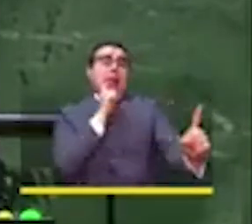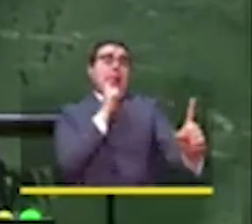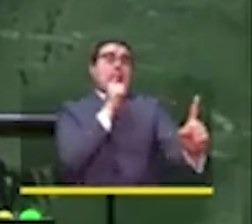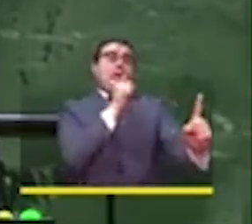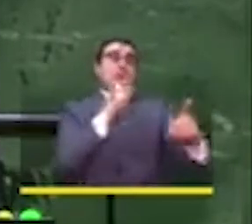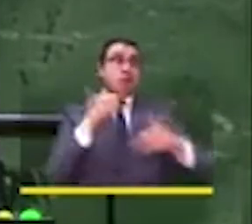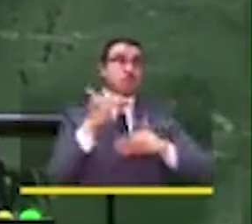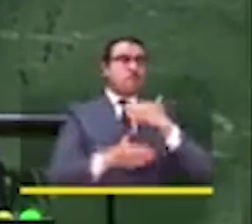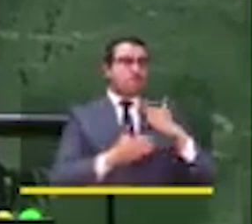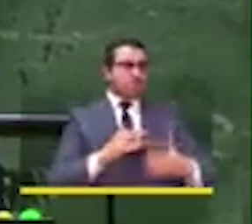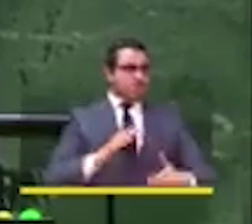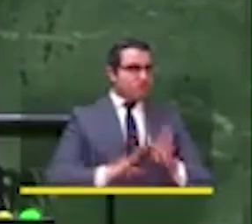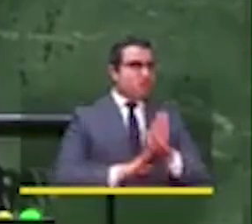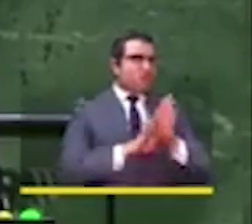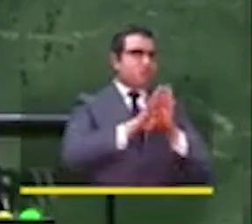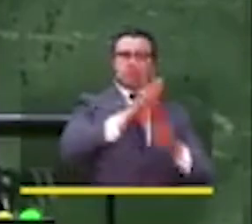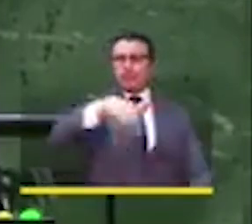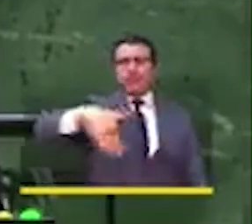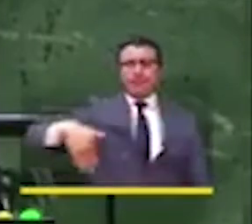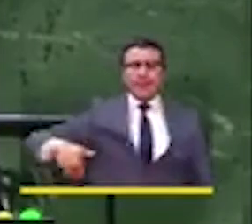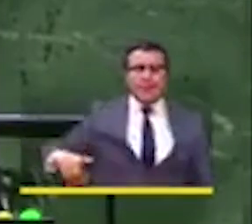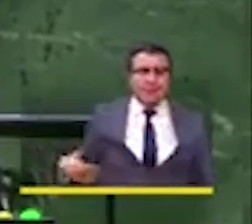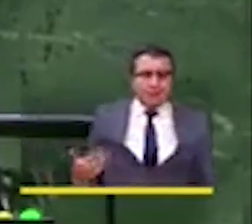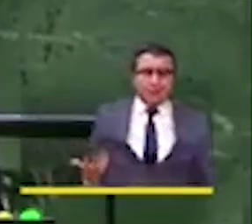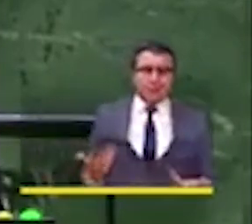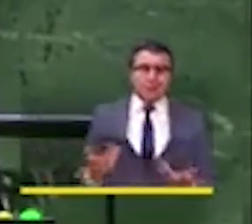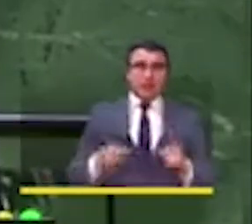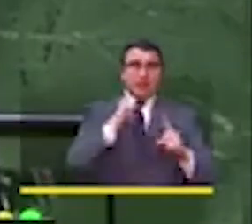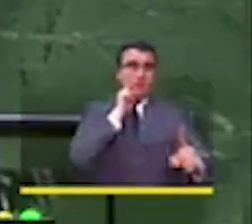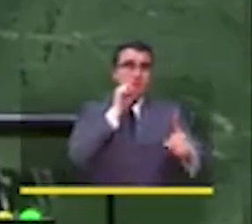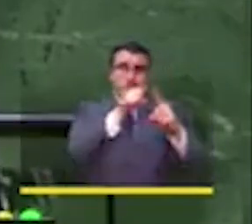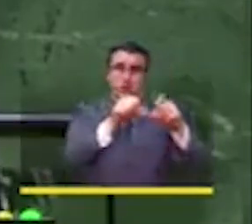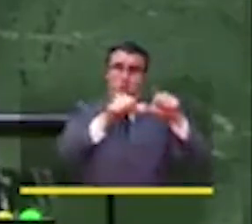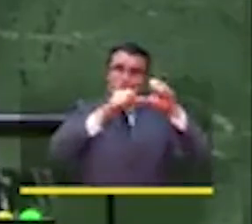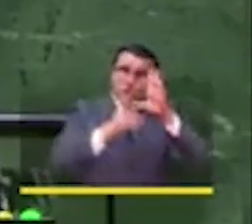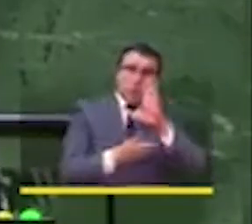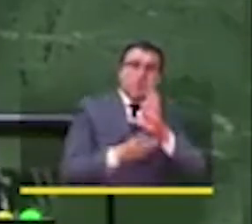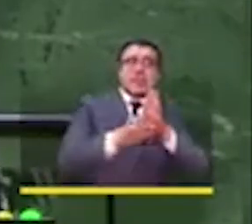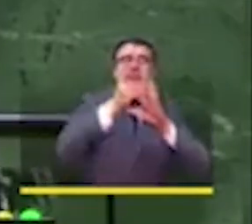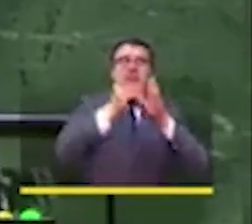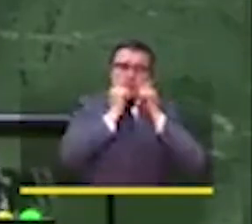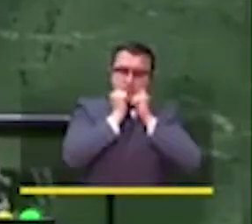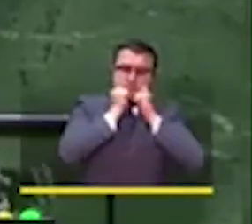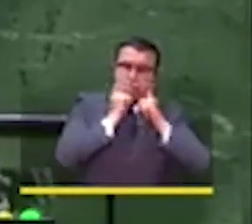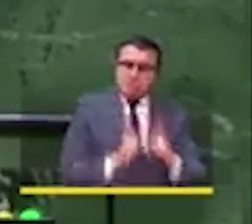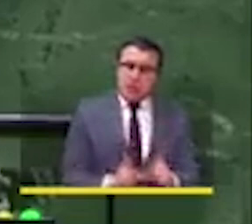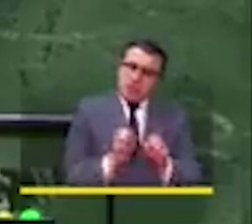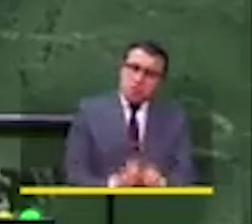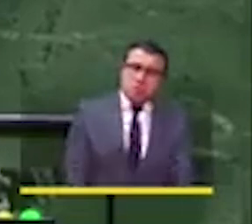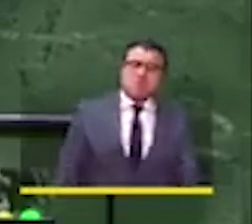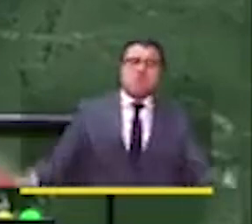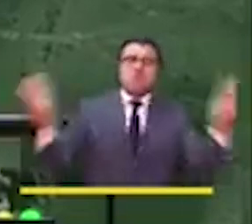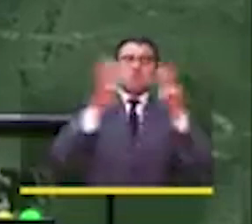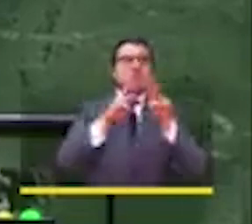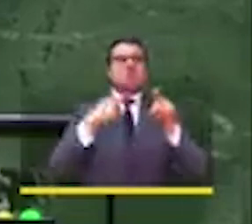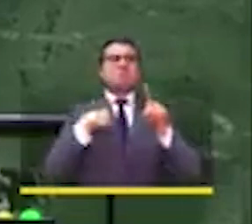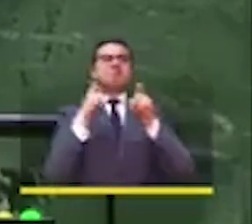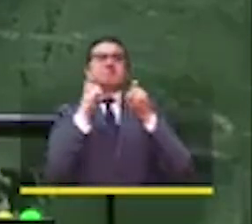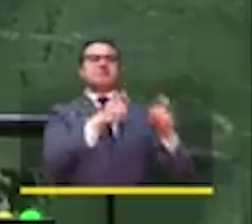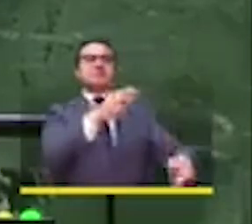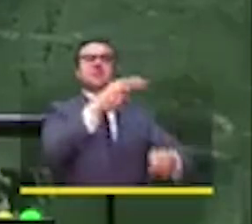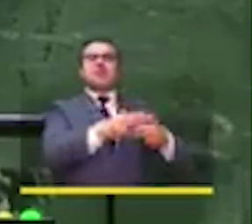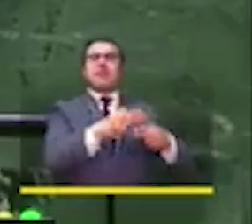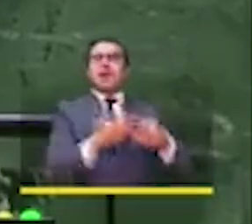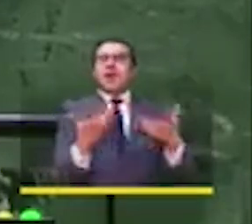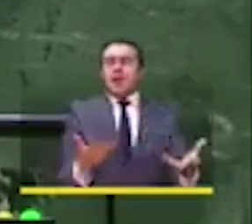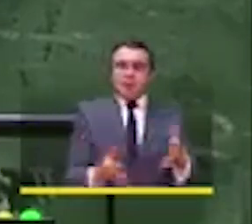Hemos retrocedido a los objetivos de desarrollo humano de Naciones Unidas. Yo los llamo más simplemente